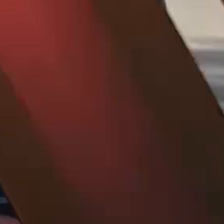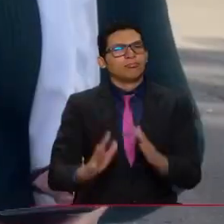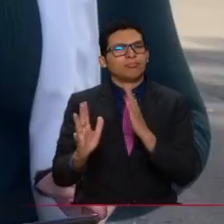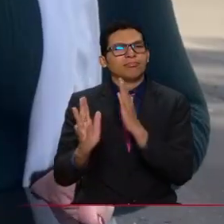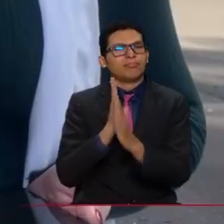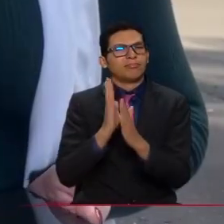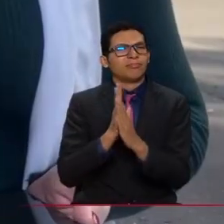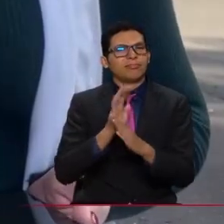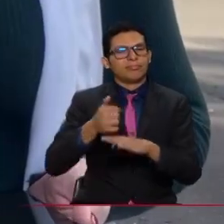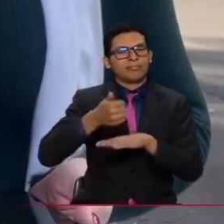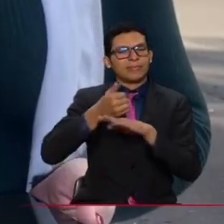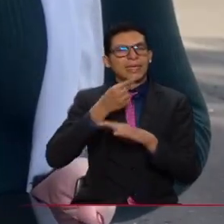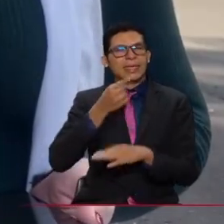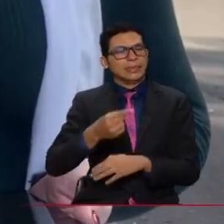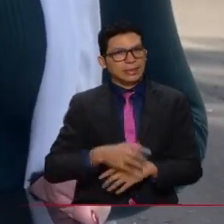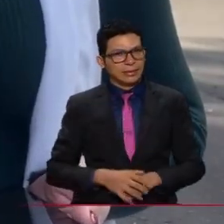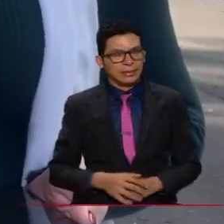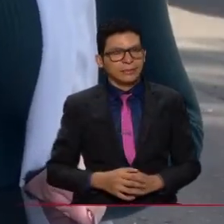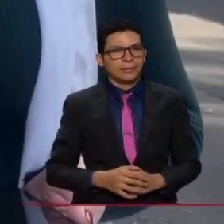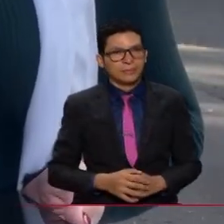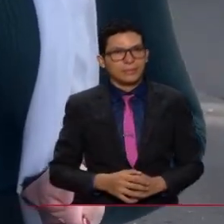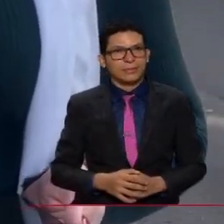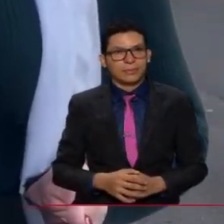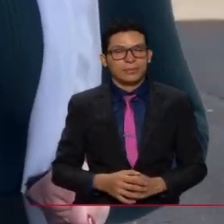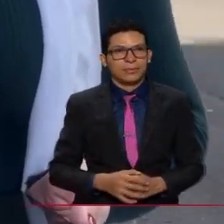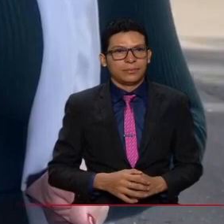las autoridades.